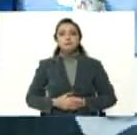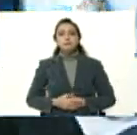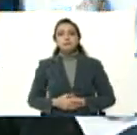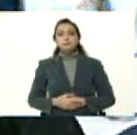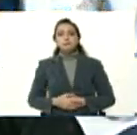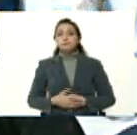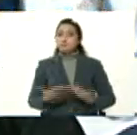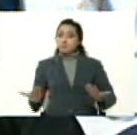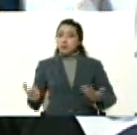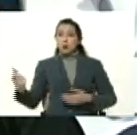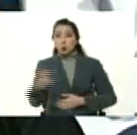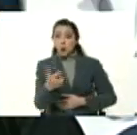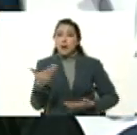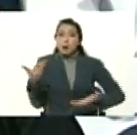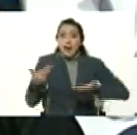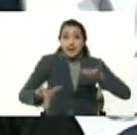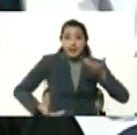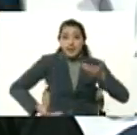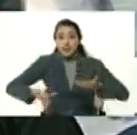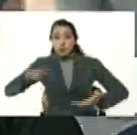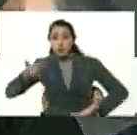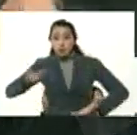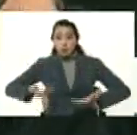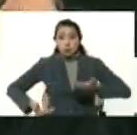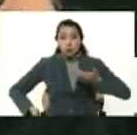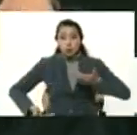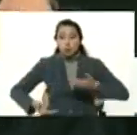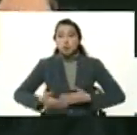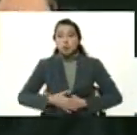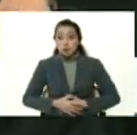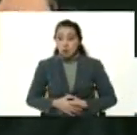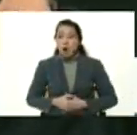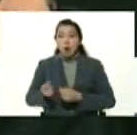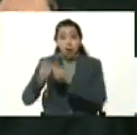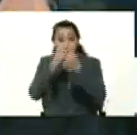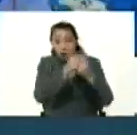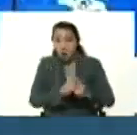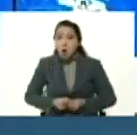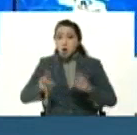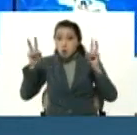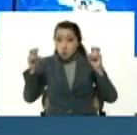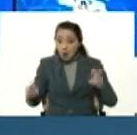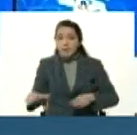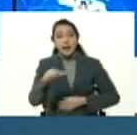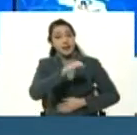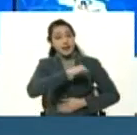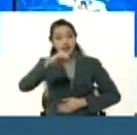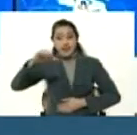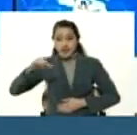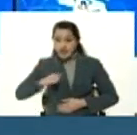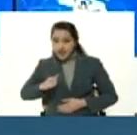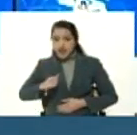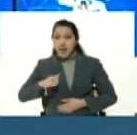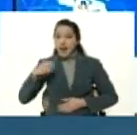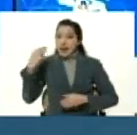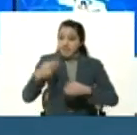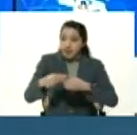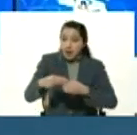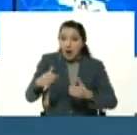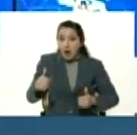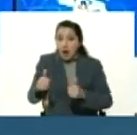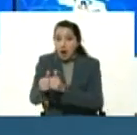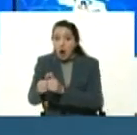Entonces hay que buscar ese equilibrio de la nueva economía no dependiente, no rentística, no petrolera, el